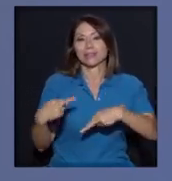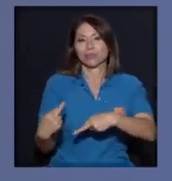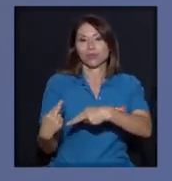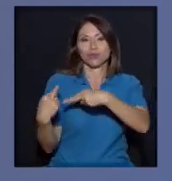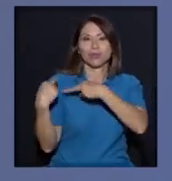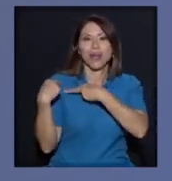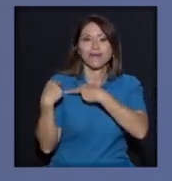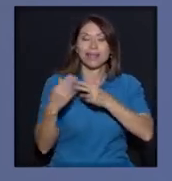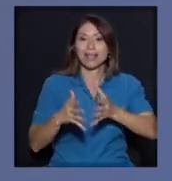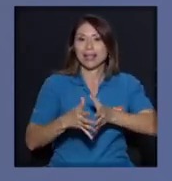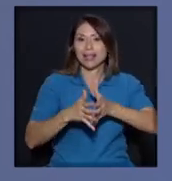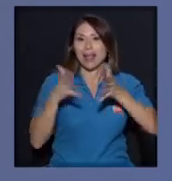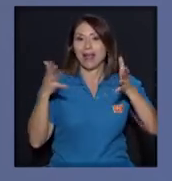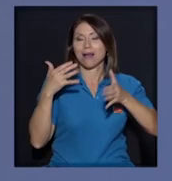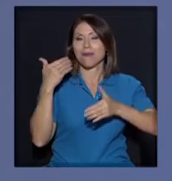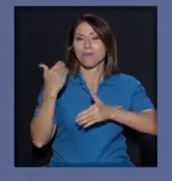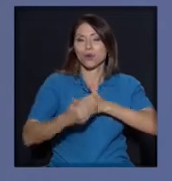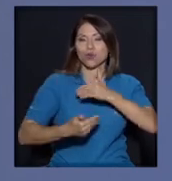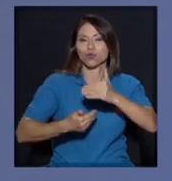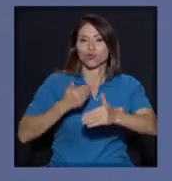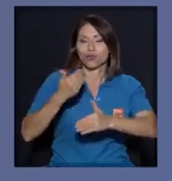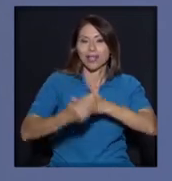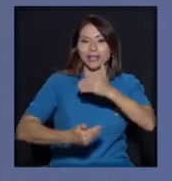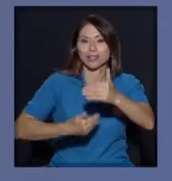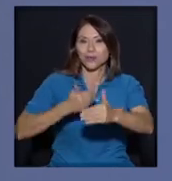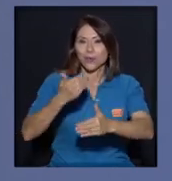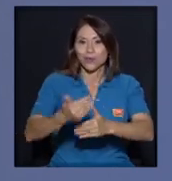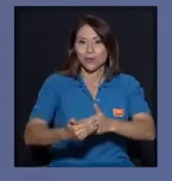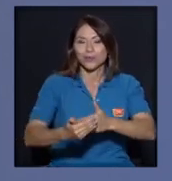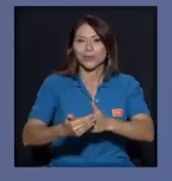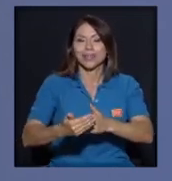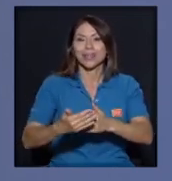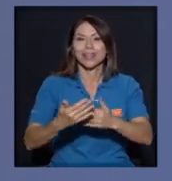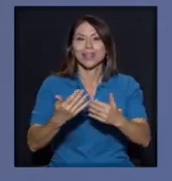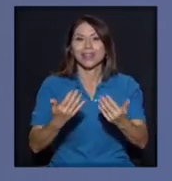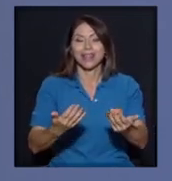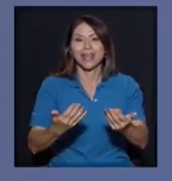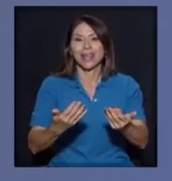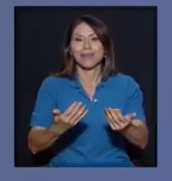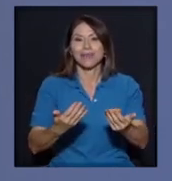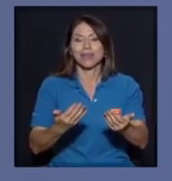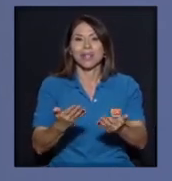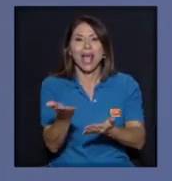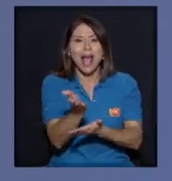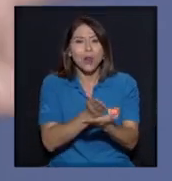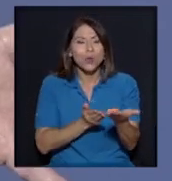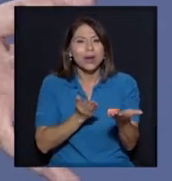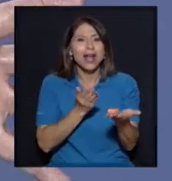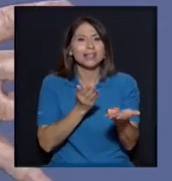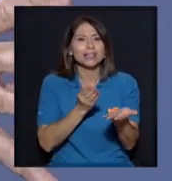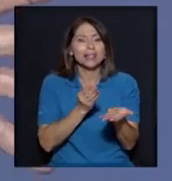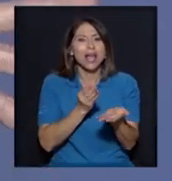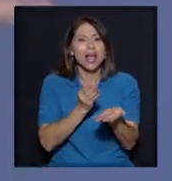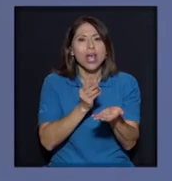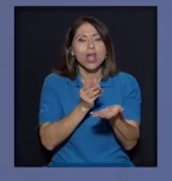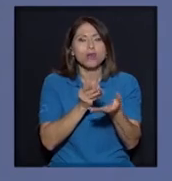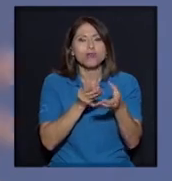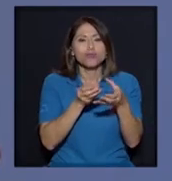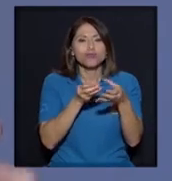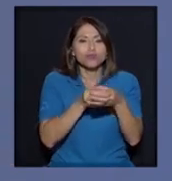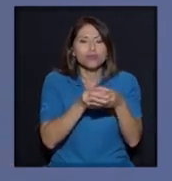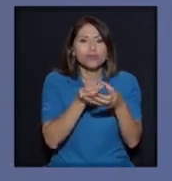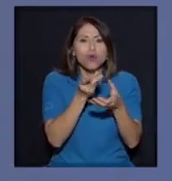gran proceso de convertir unas cuentas del país, de